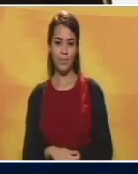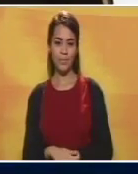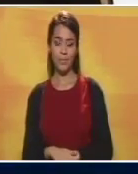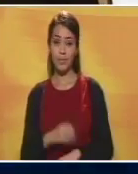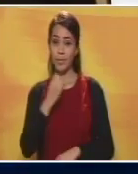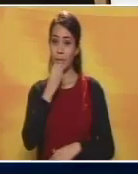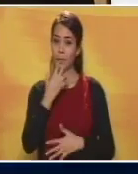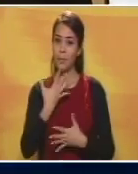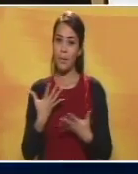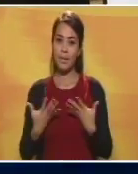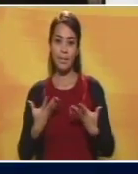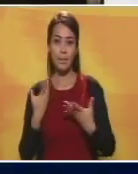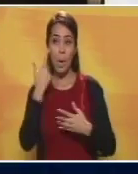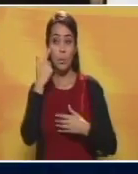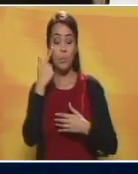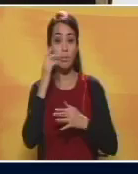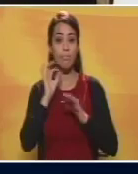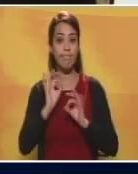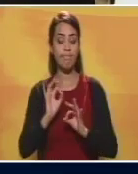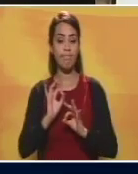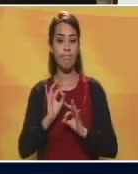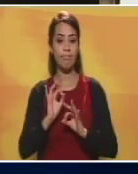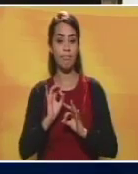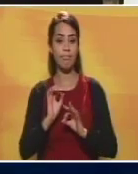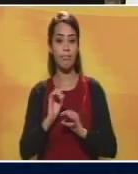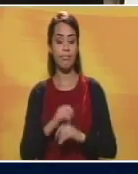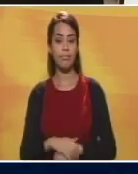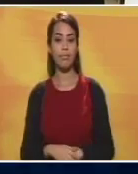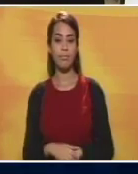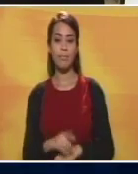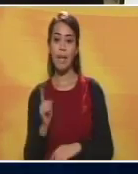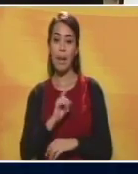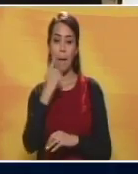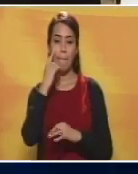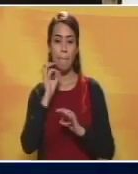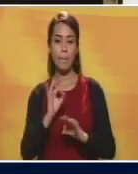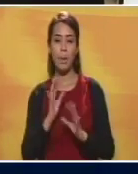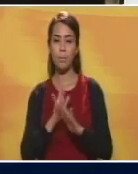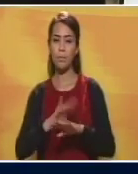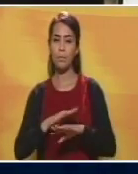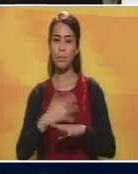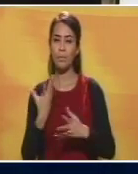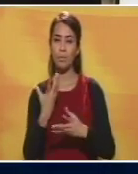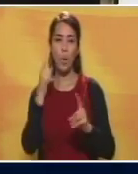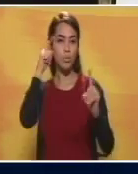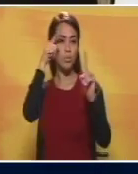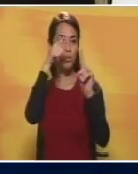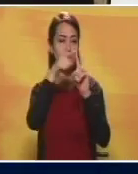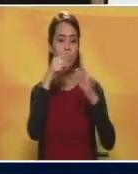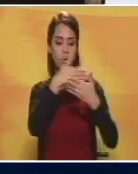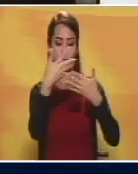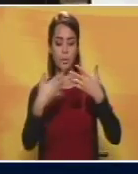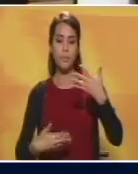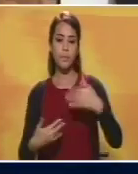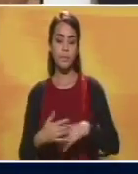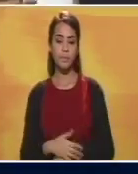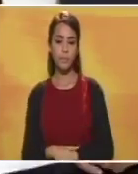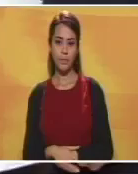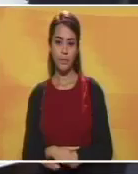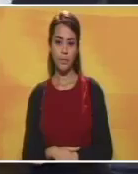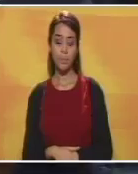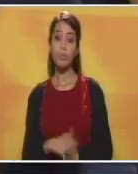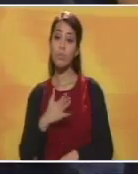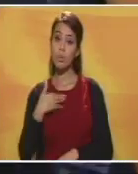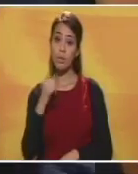bueno, pendiente de arrancar rápidamente porque son muchos los objetivos que tenemos por delante. Así es, eso